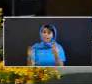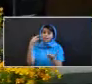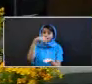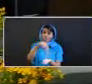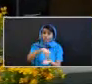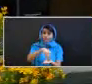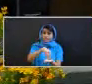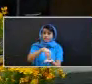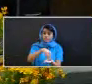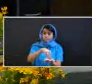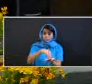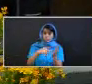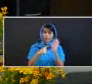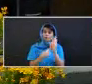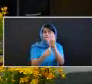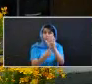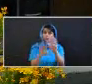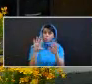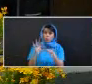pueblo, Señor.